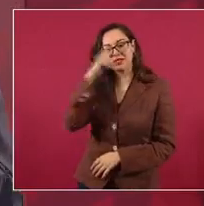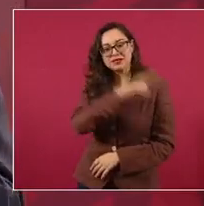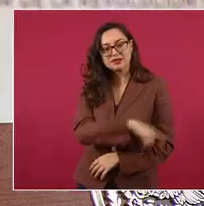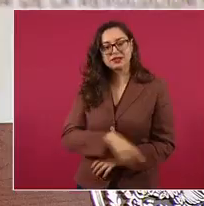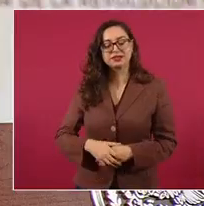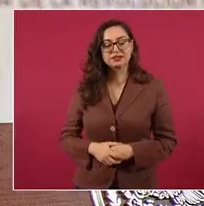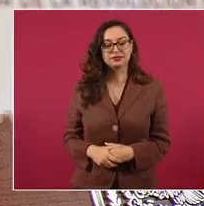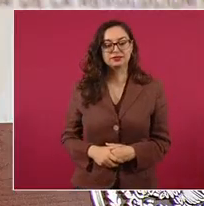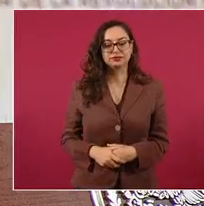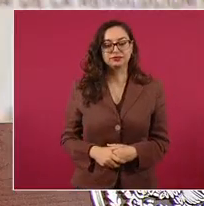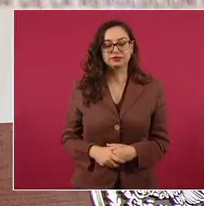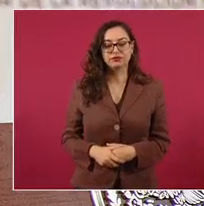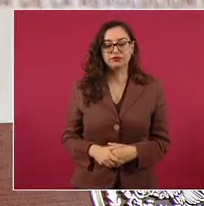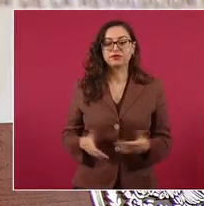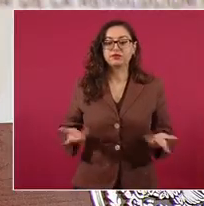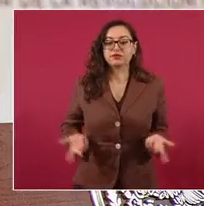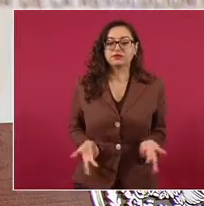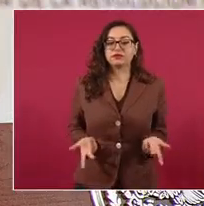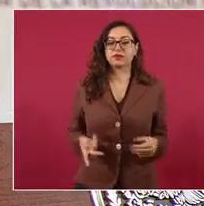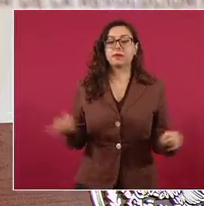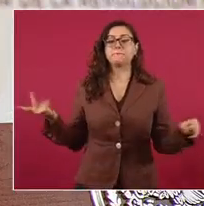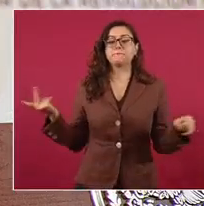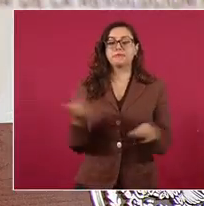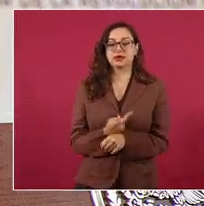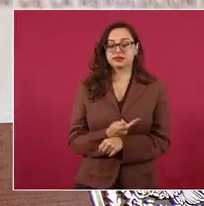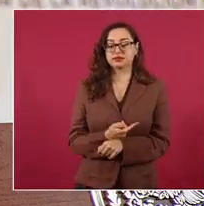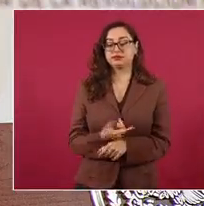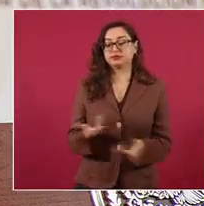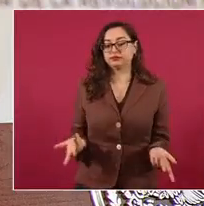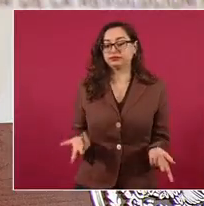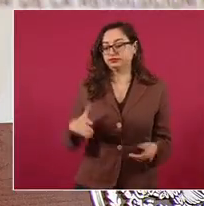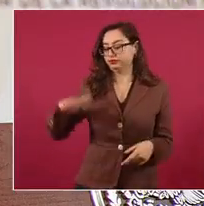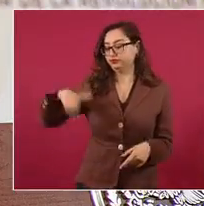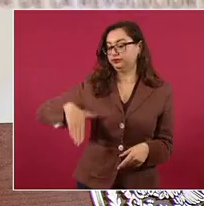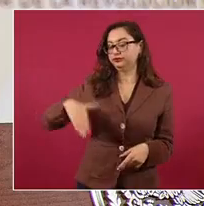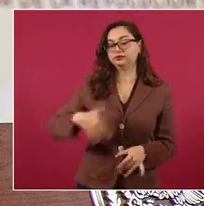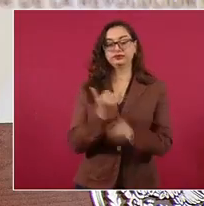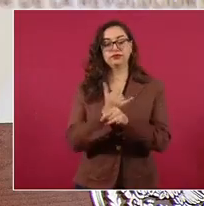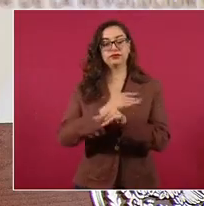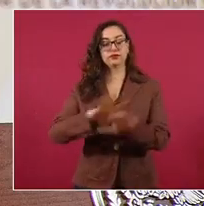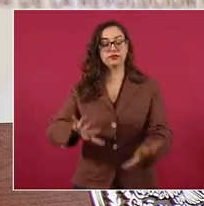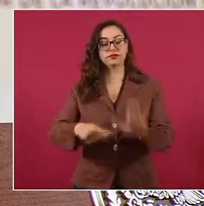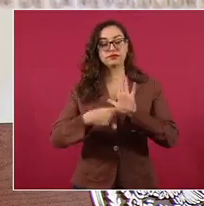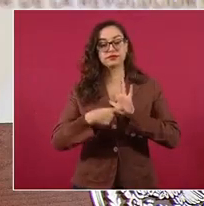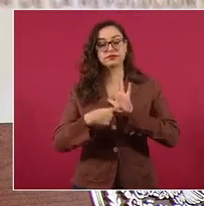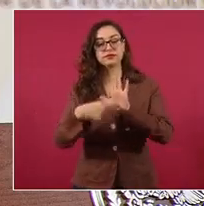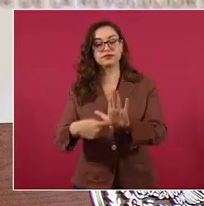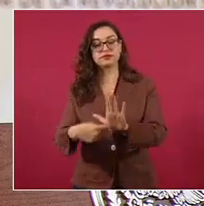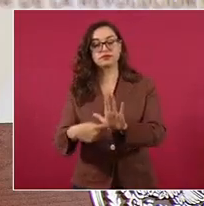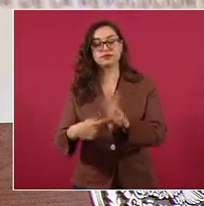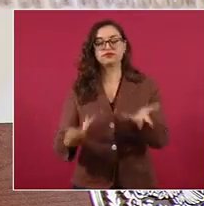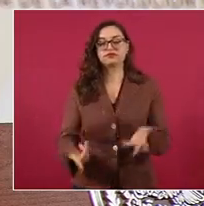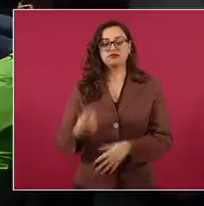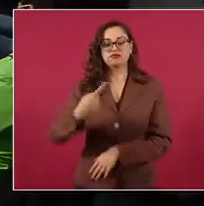se presentan pruebas sobre cómo